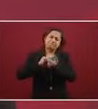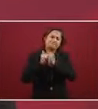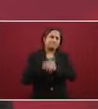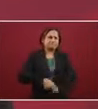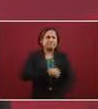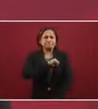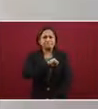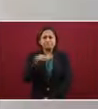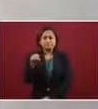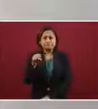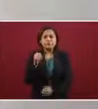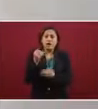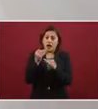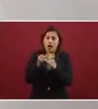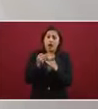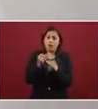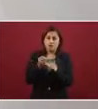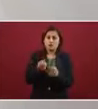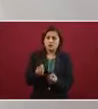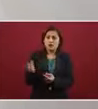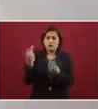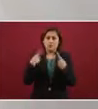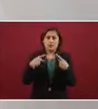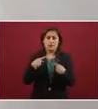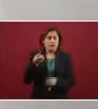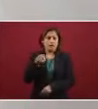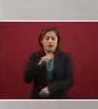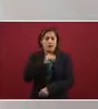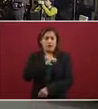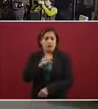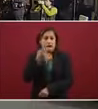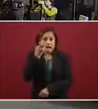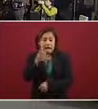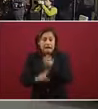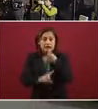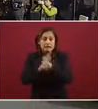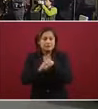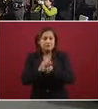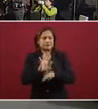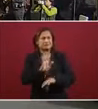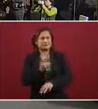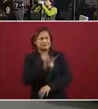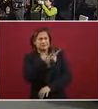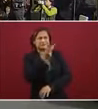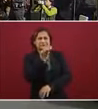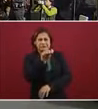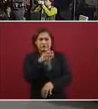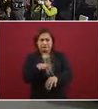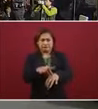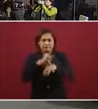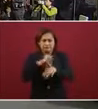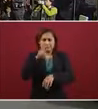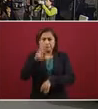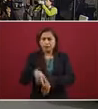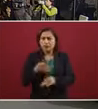Ese es un problema. Con la realidad hemos topado, diría alguno, señor. Sí. Entonces, ¿qué estamos